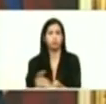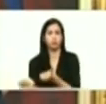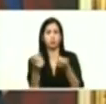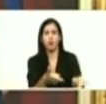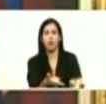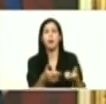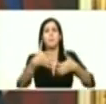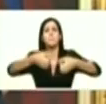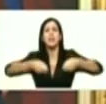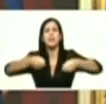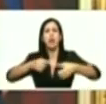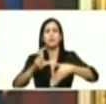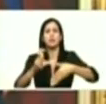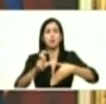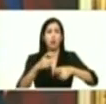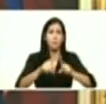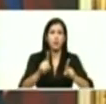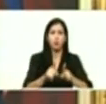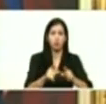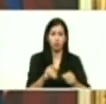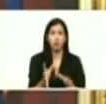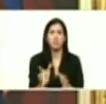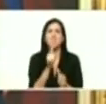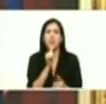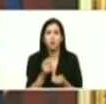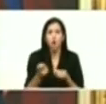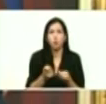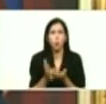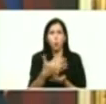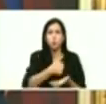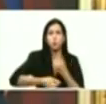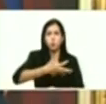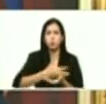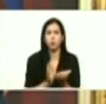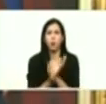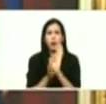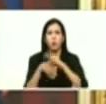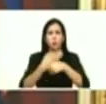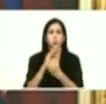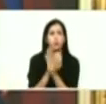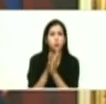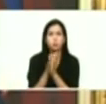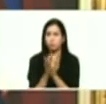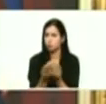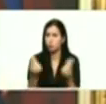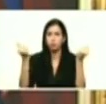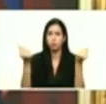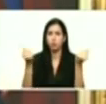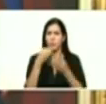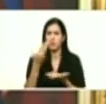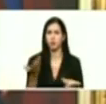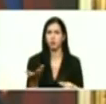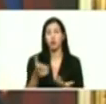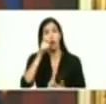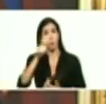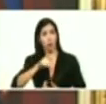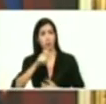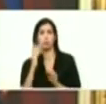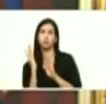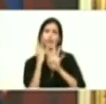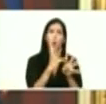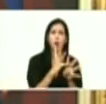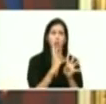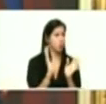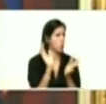y lo que descubrimos es que las mafias las tienen ellos mismos cuando llega el pueblo que trabaja cuando llega ya no hay